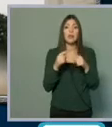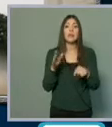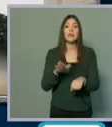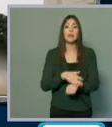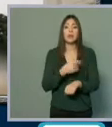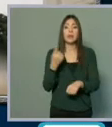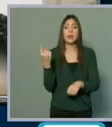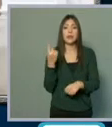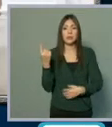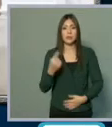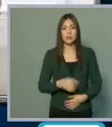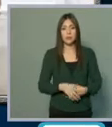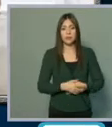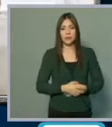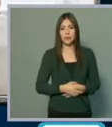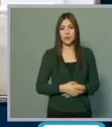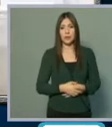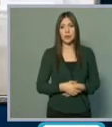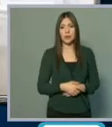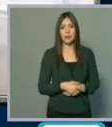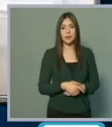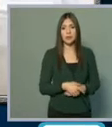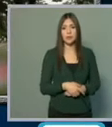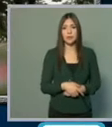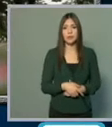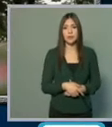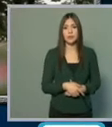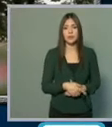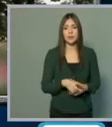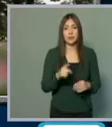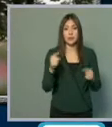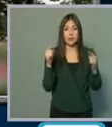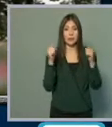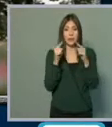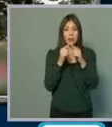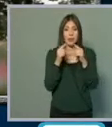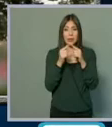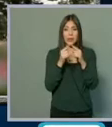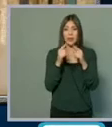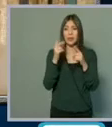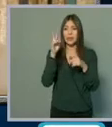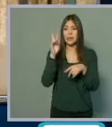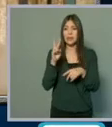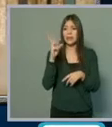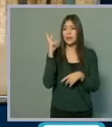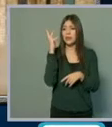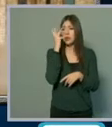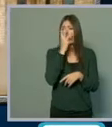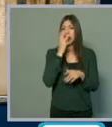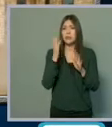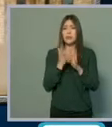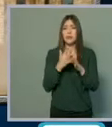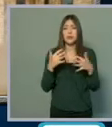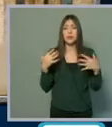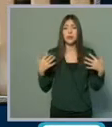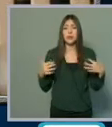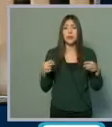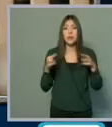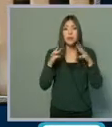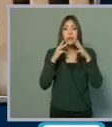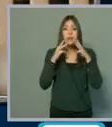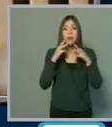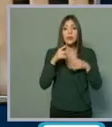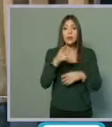Porque el templo, la catedral, salió tan bello, tan impresionante, que el